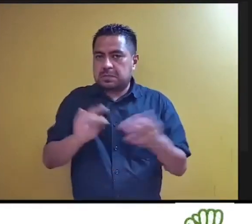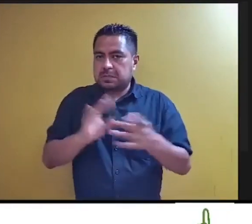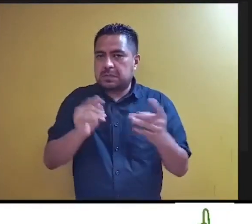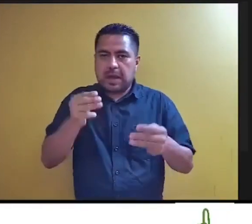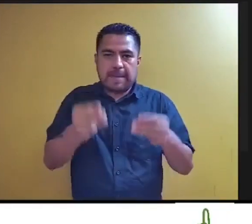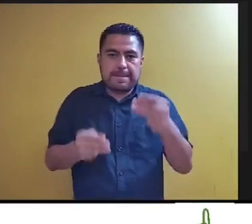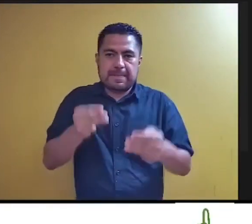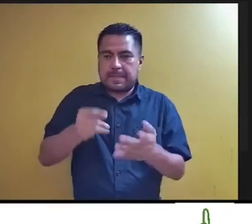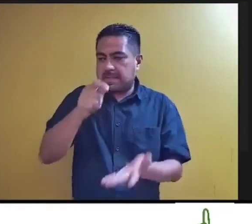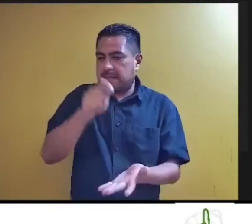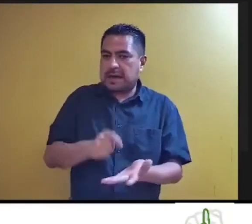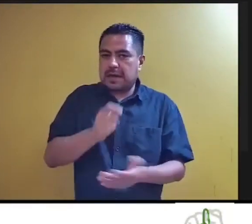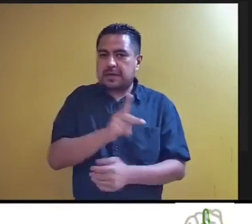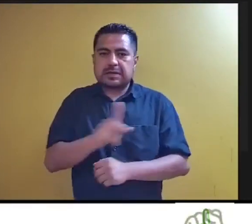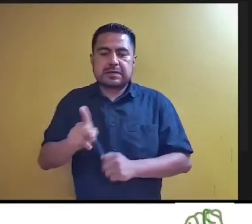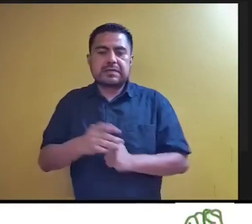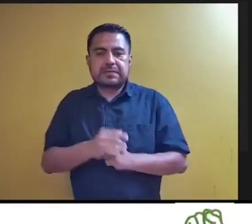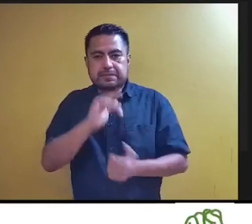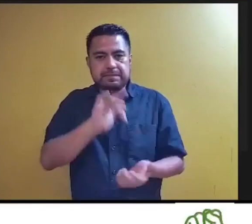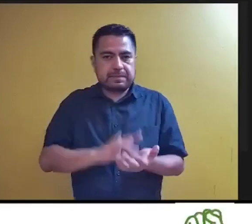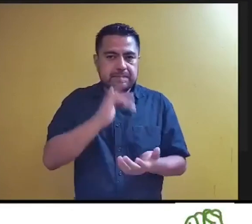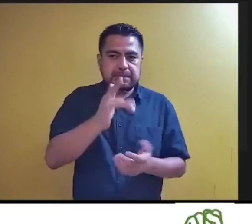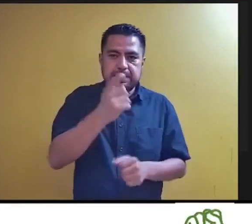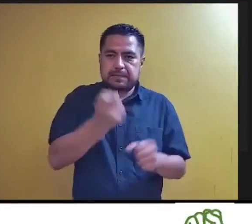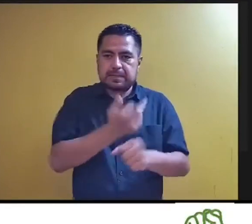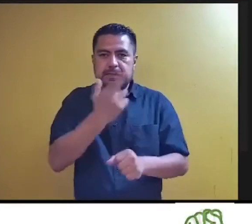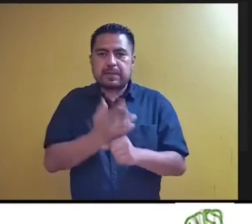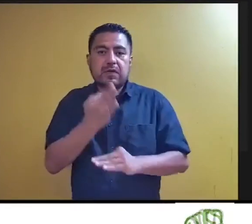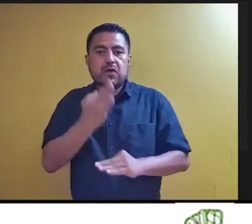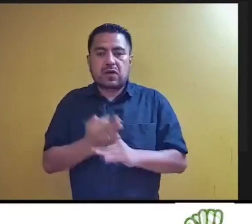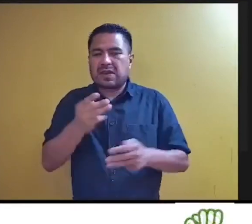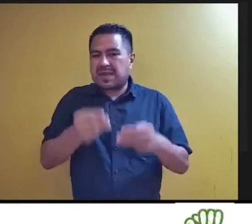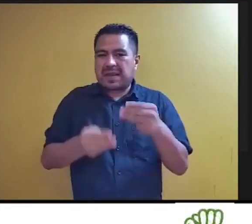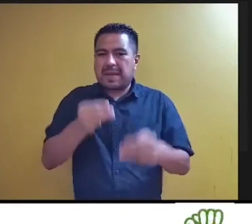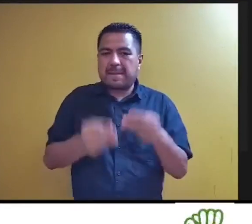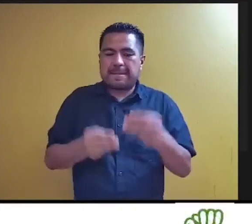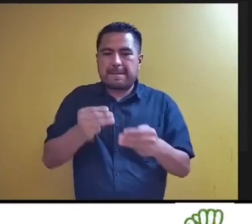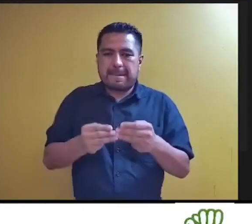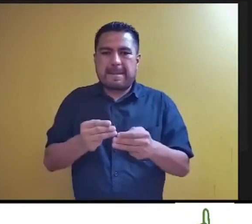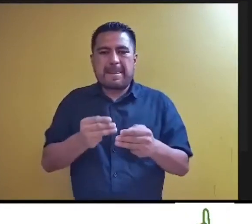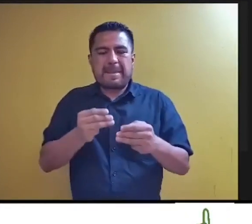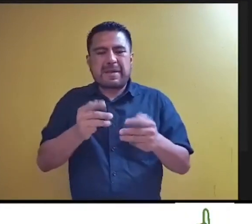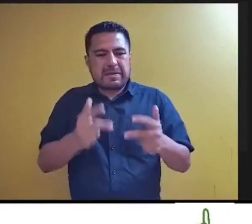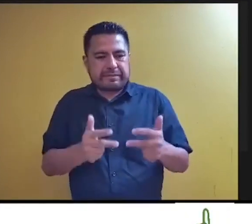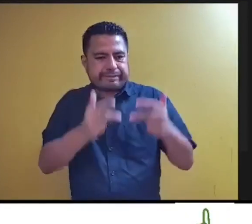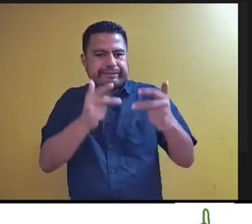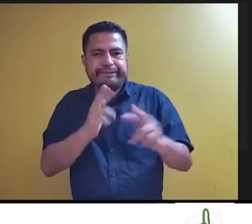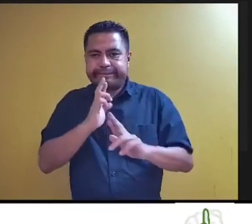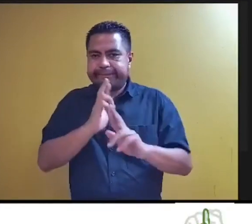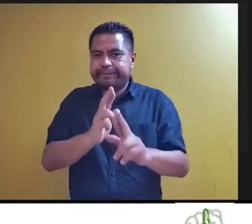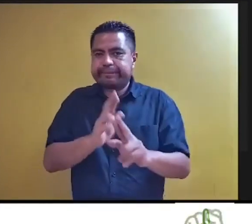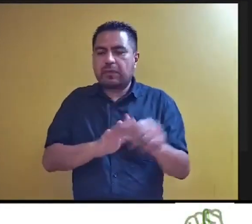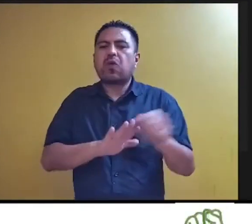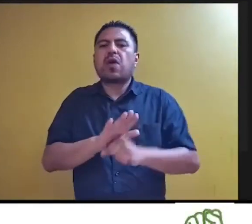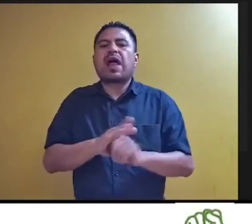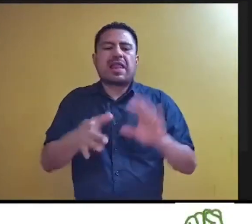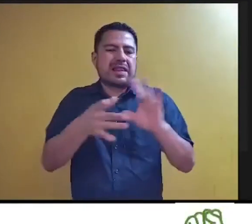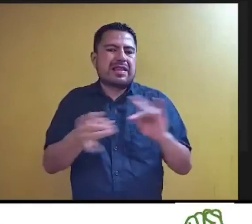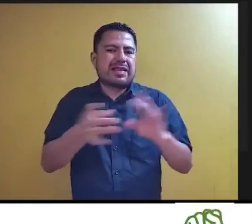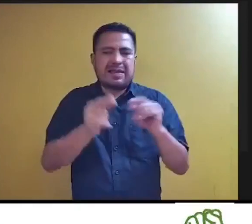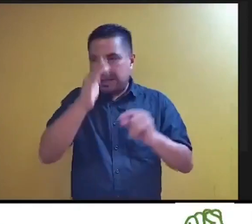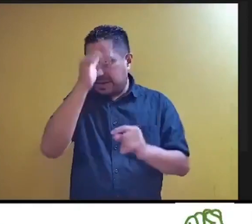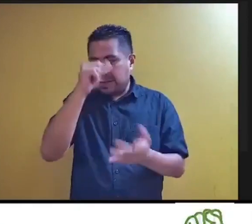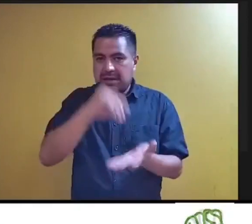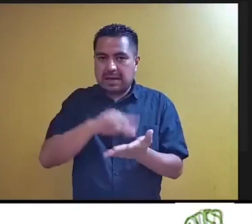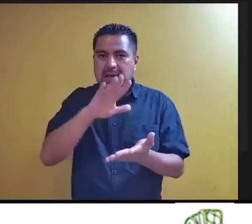magistrado. Gracias, secretario. Magistradas, magistrado, en la presente sesión de resolución, las cuentas, los puntos de